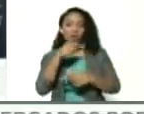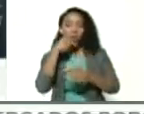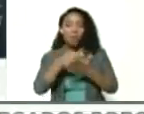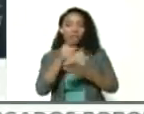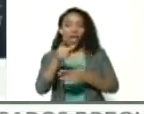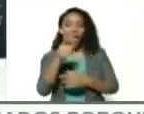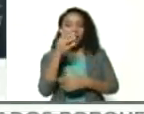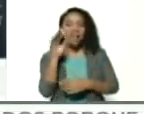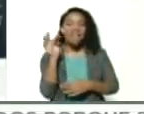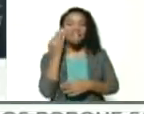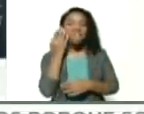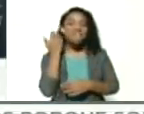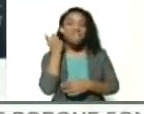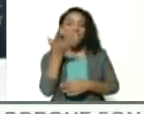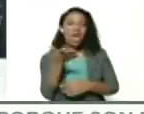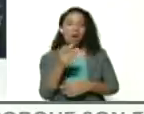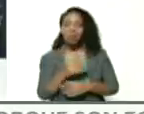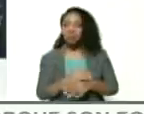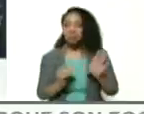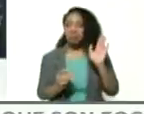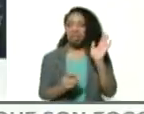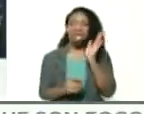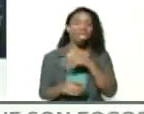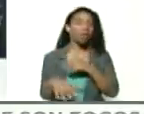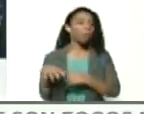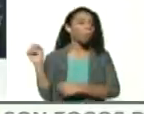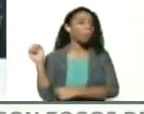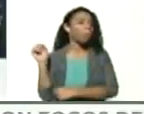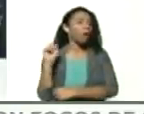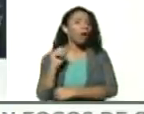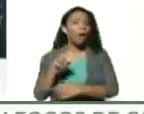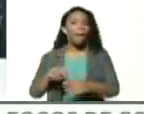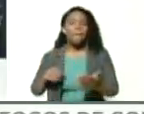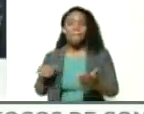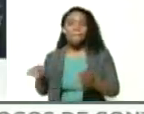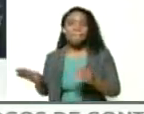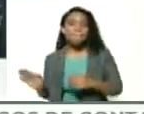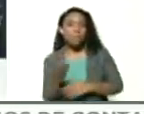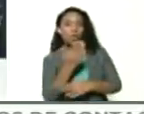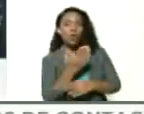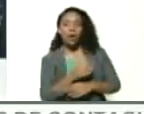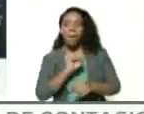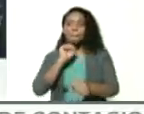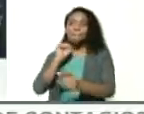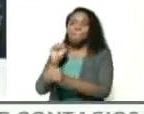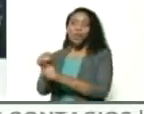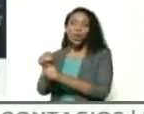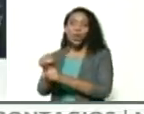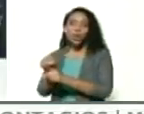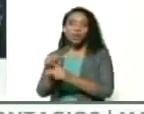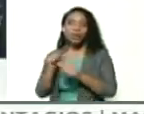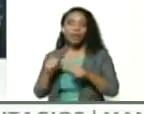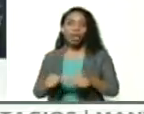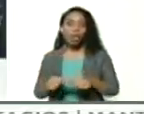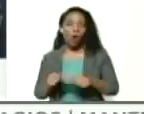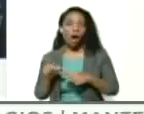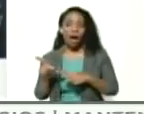feo. No le pararon, le dieron una patada hasta el día de hoy. Abandonado quedó.